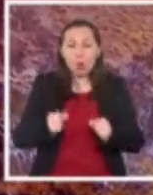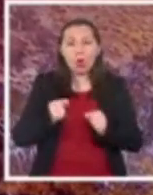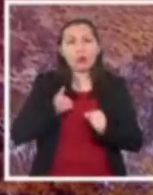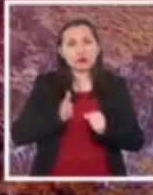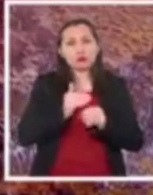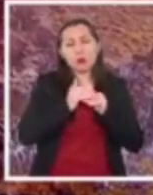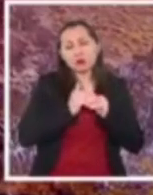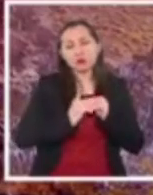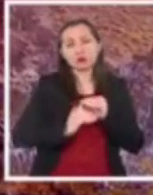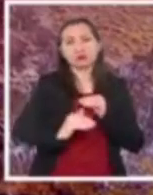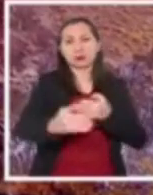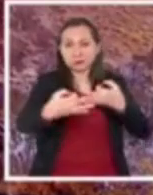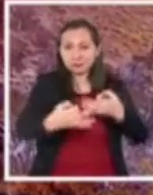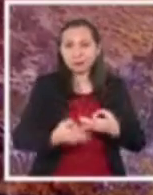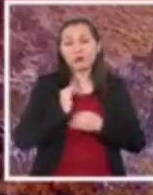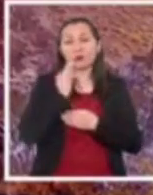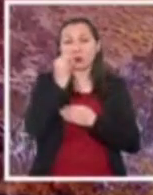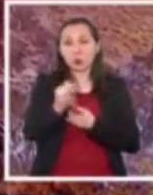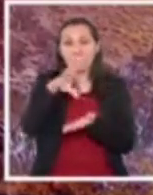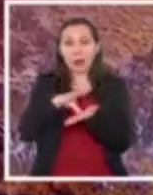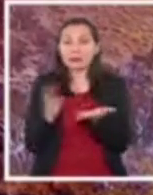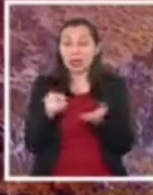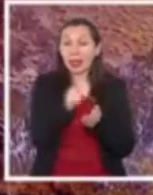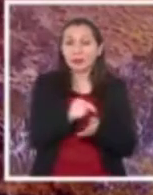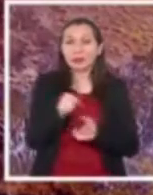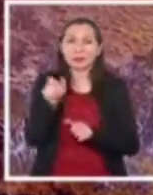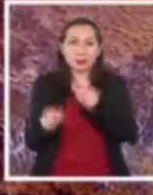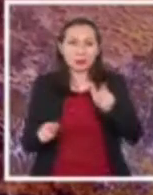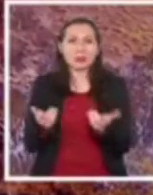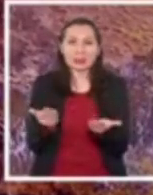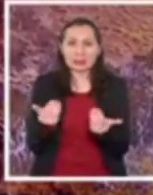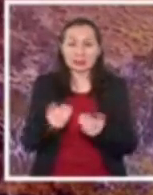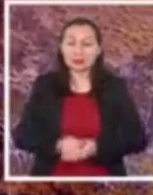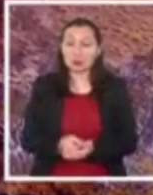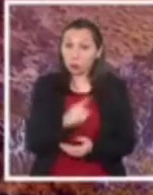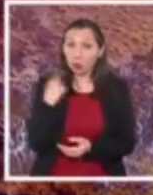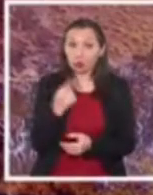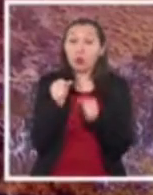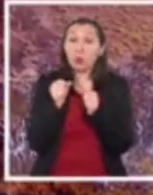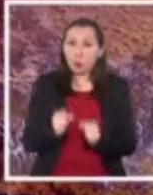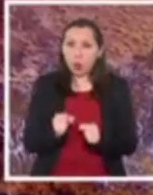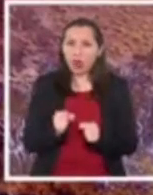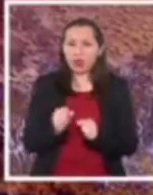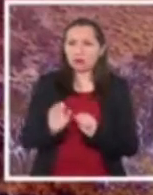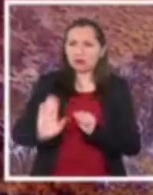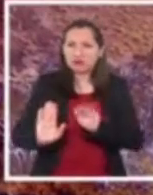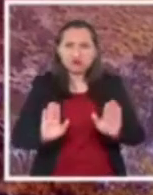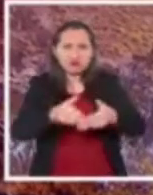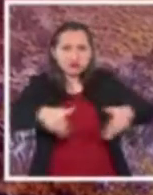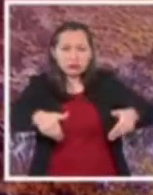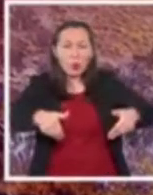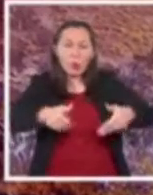de largo plazo a nuestro país que es lo que nuestra gente necesita Y si somos capaces de bajar las barreras